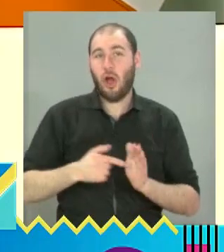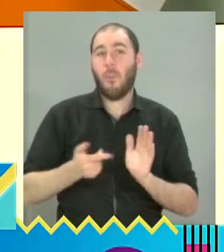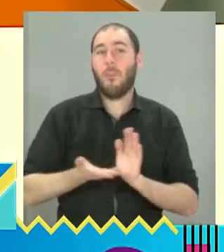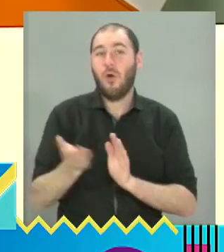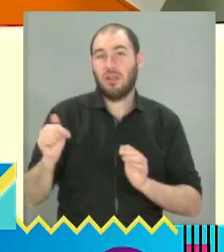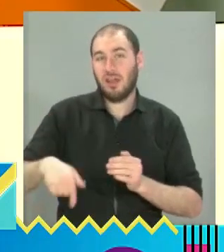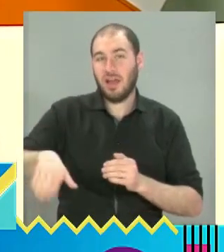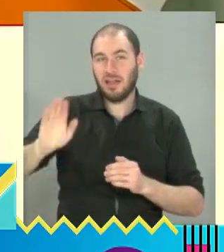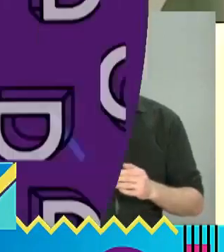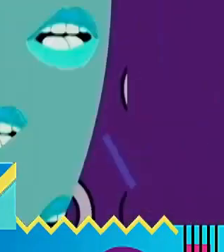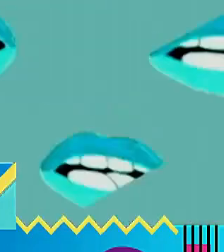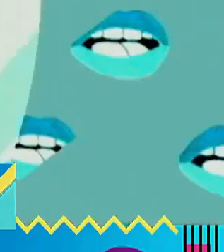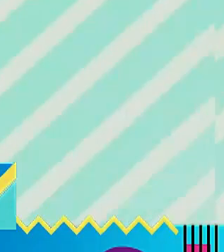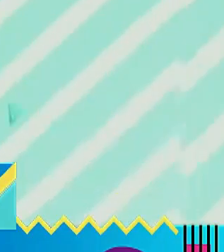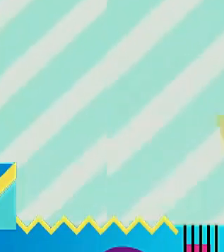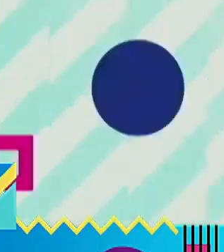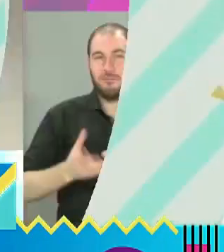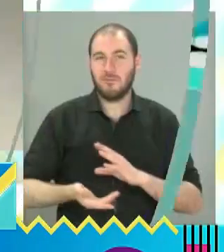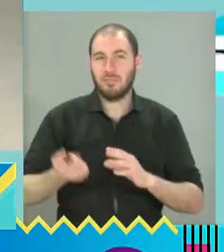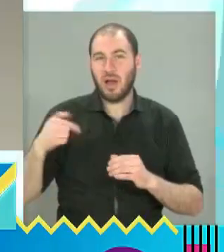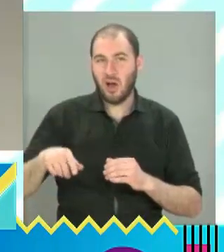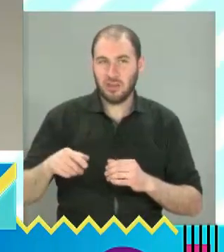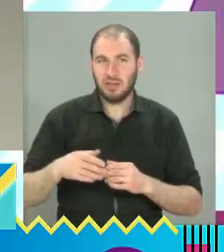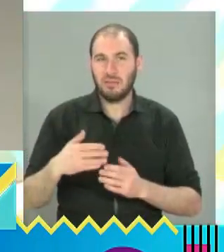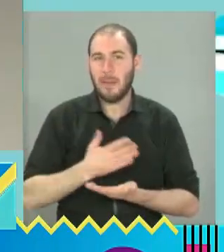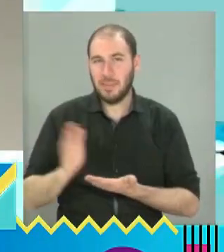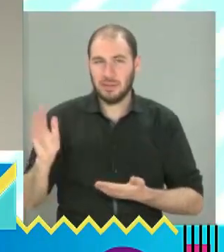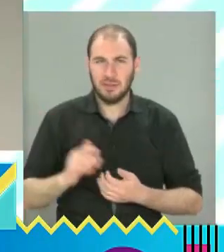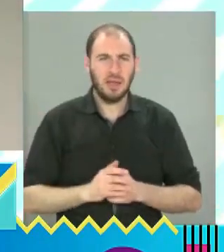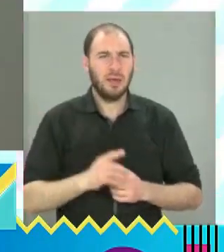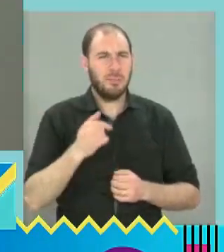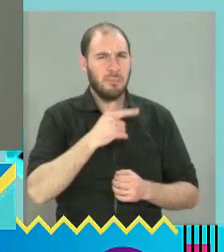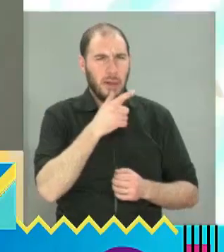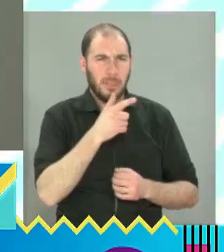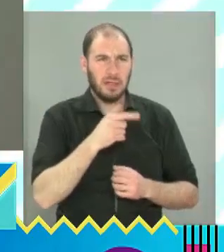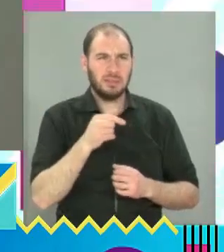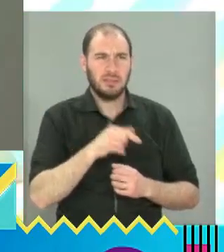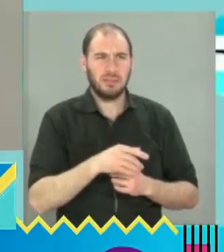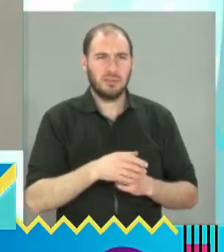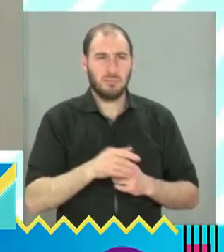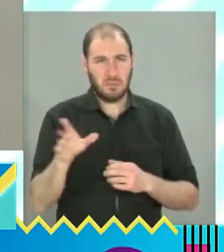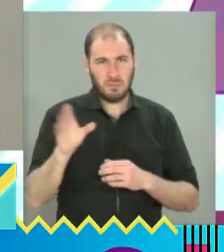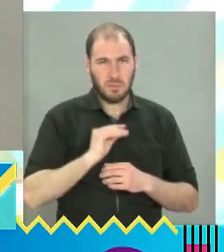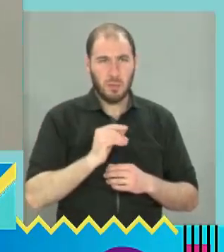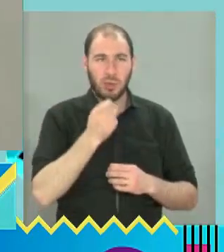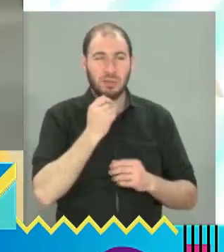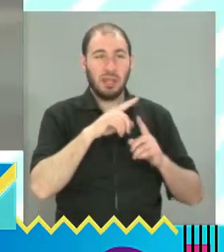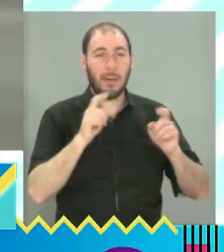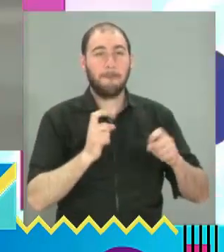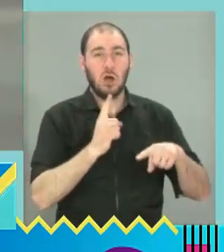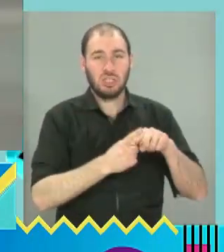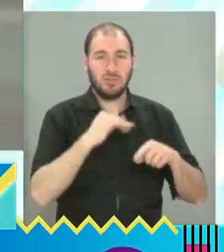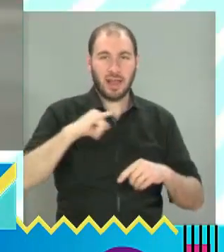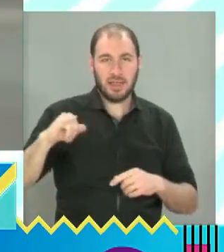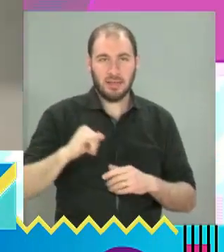desde ahí y, bueno, es otra forma de no considerarlo. Pero bueno, me parece, no sé si Fer, si tomo lo que decís vos, desde lo positivo y lo